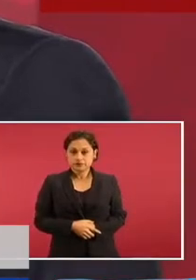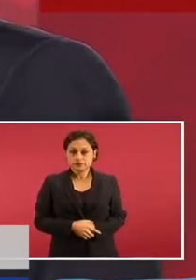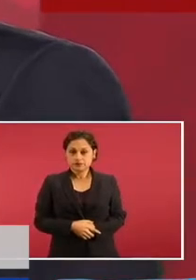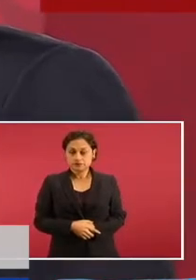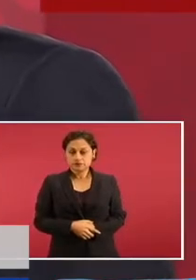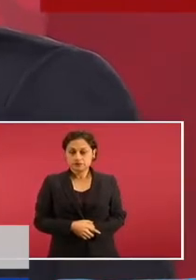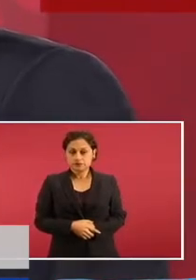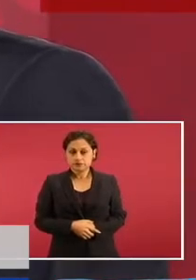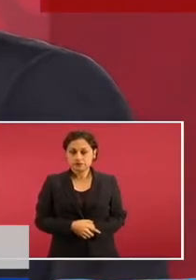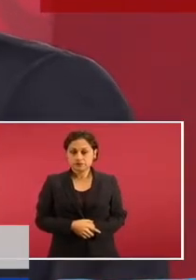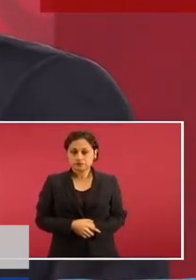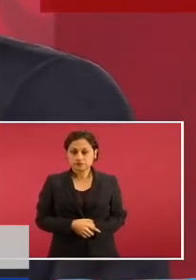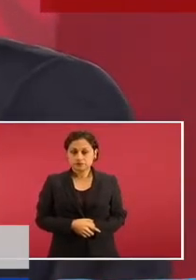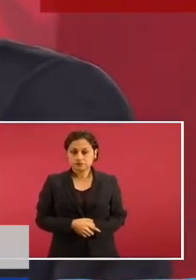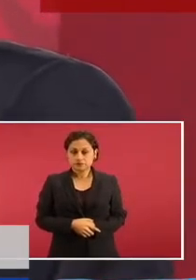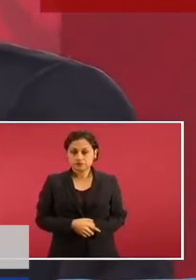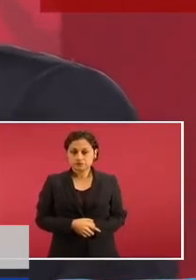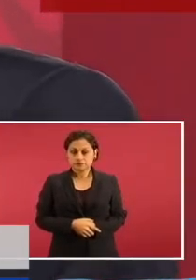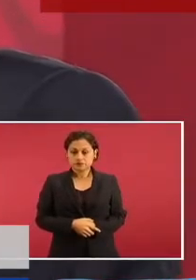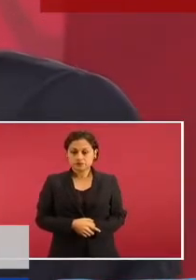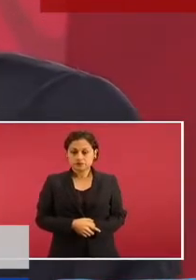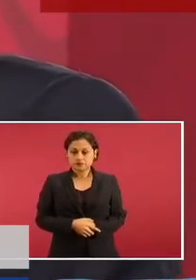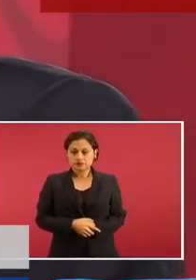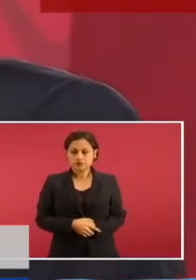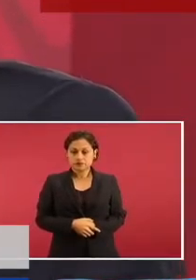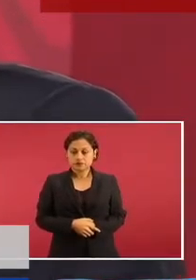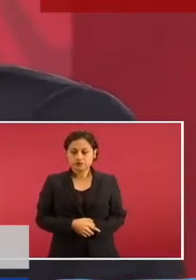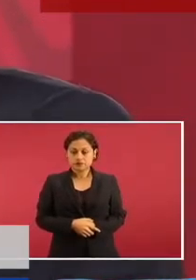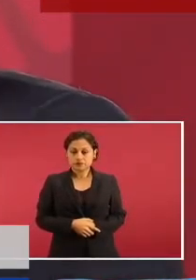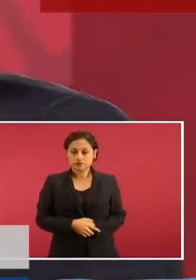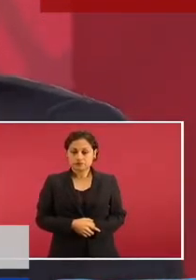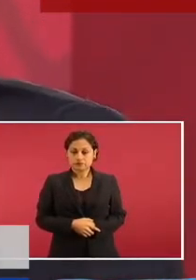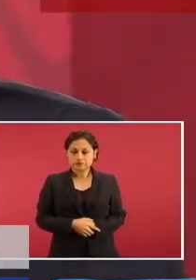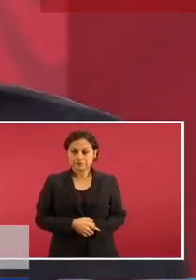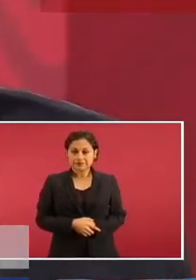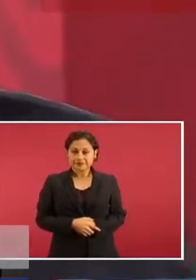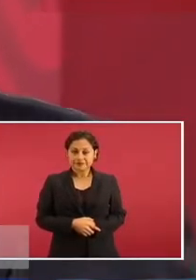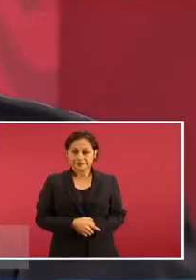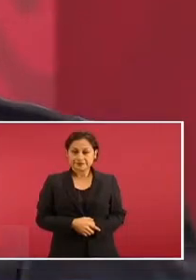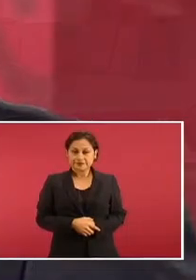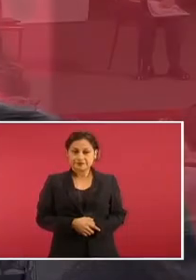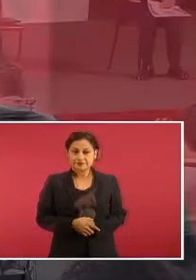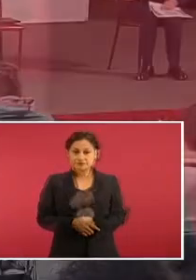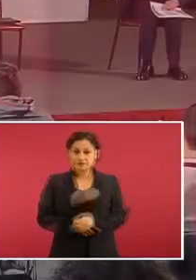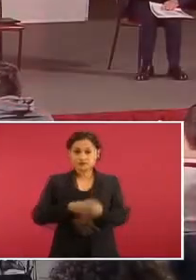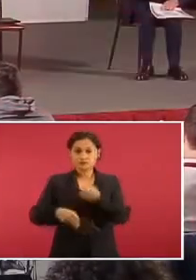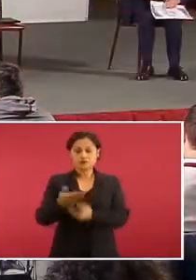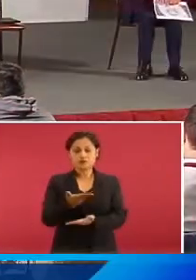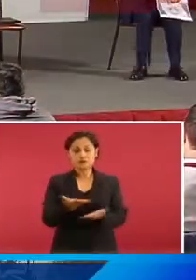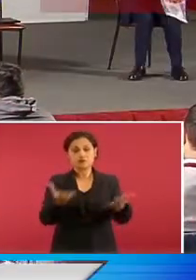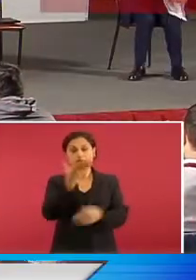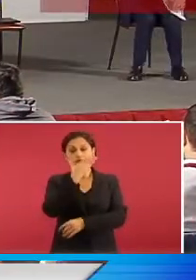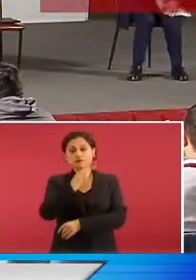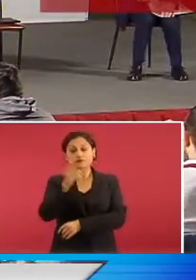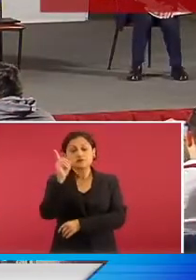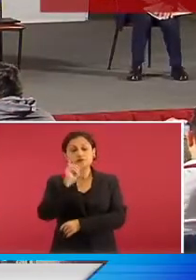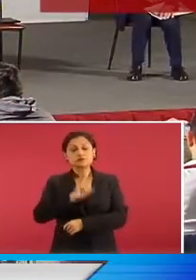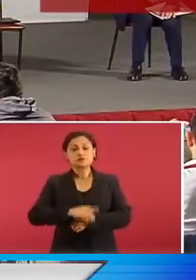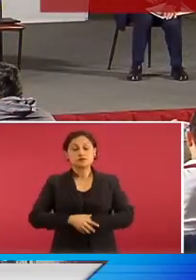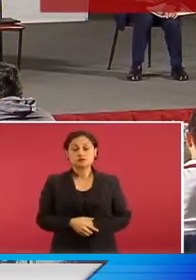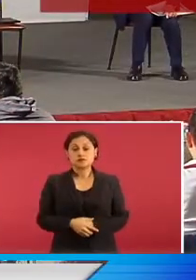para atacar al gobierno con el fin de posicionarse políticamente por sus aspiraciones políticas. Dictamen